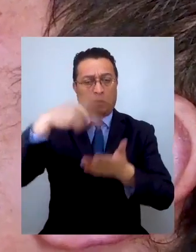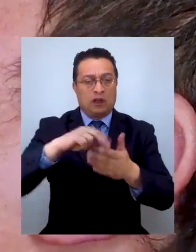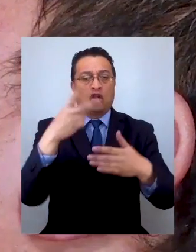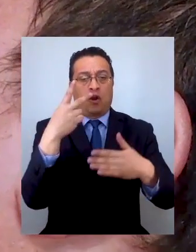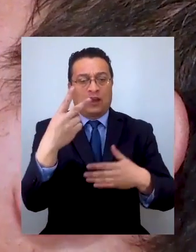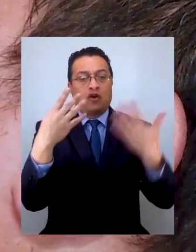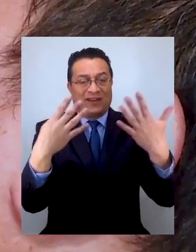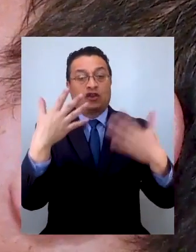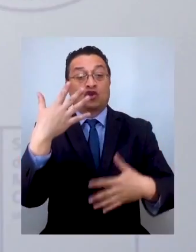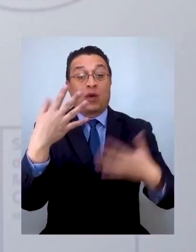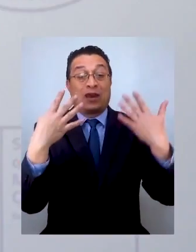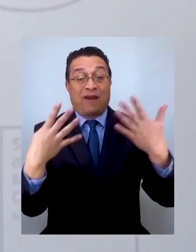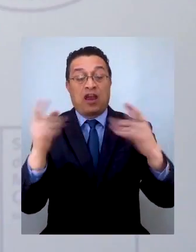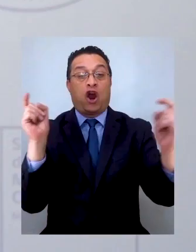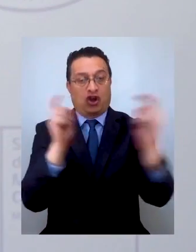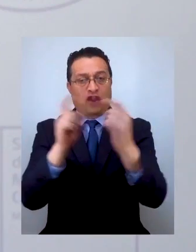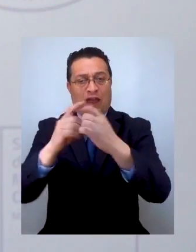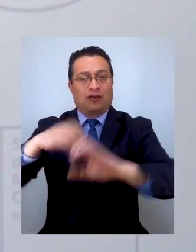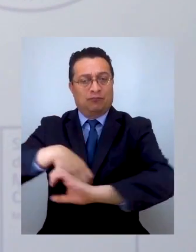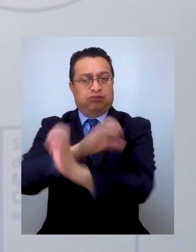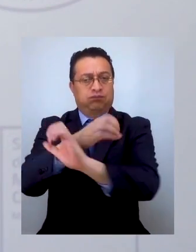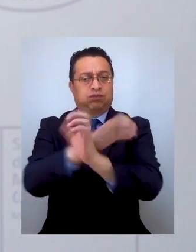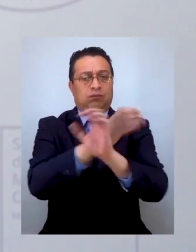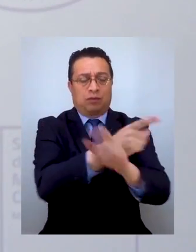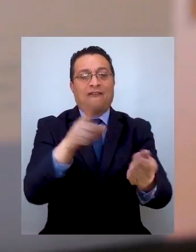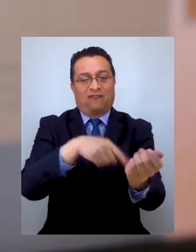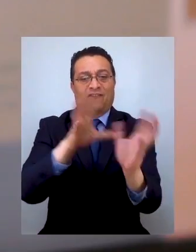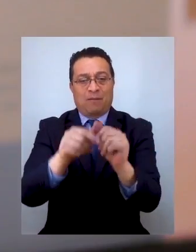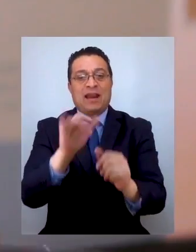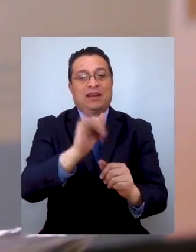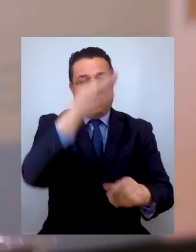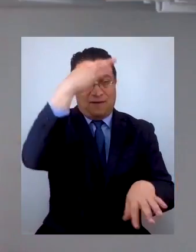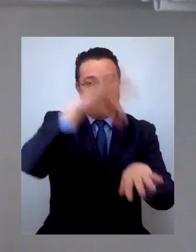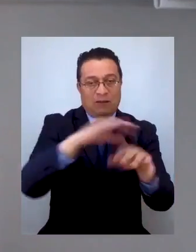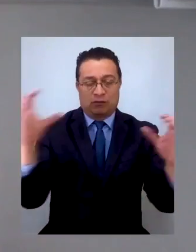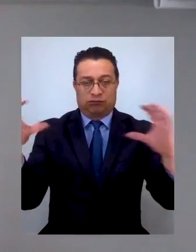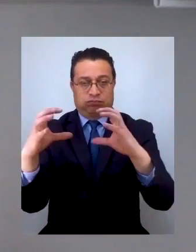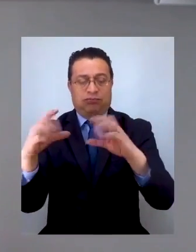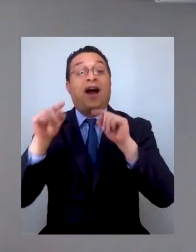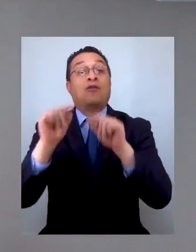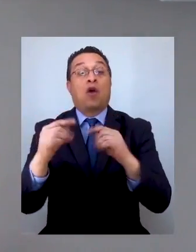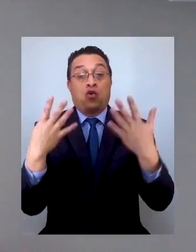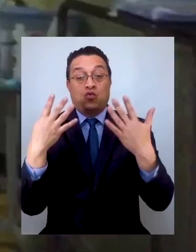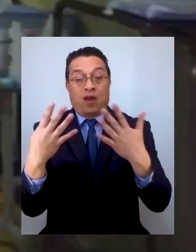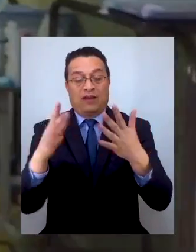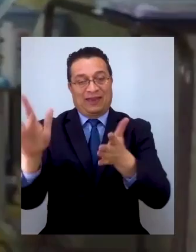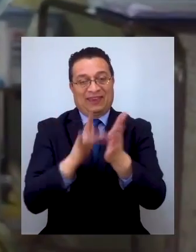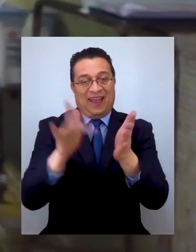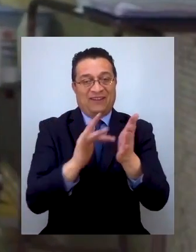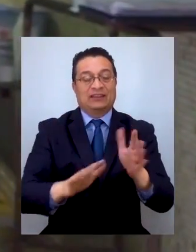realizar 2.959 contactos entre nuestros usuarios y sus familiares. Este trabajo se pudo llevar a cabo mediante